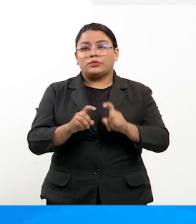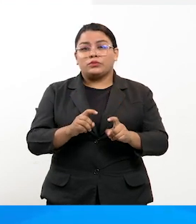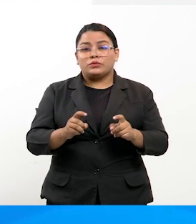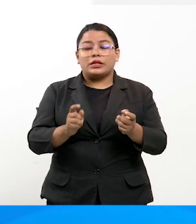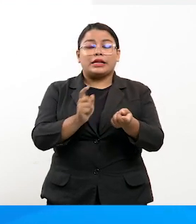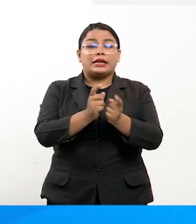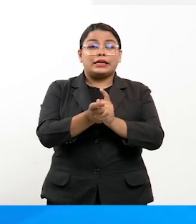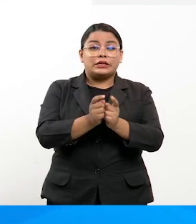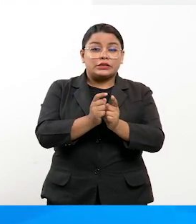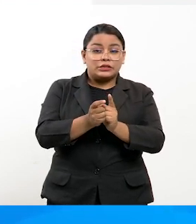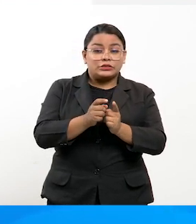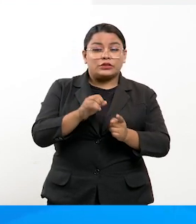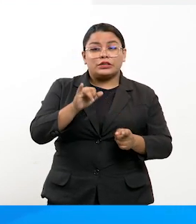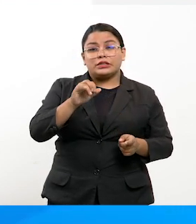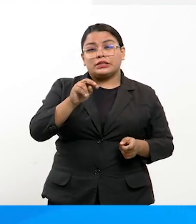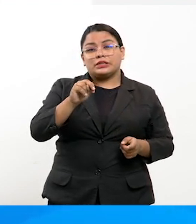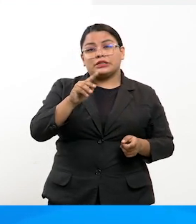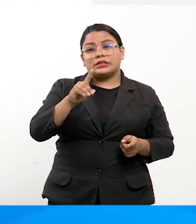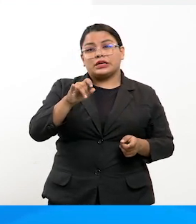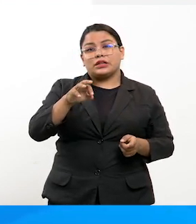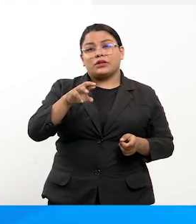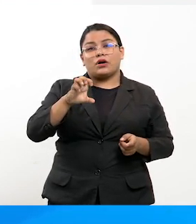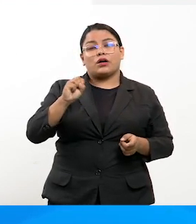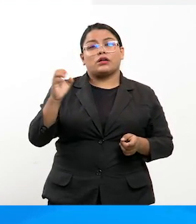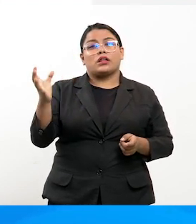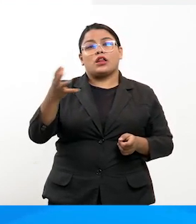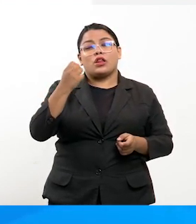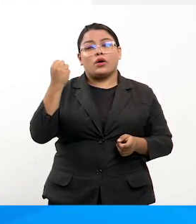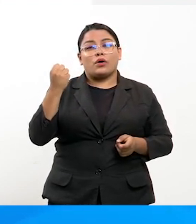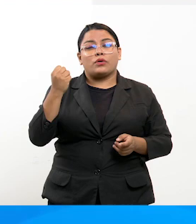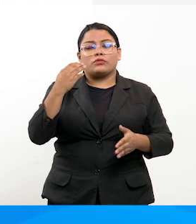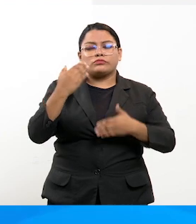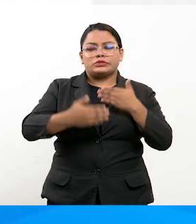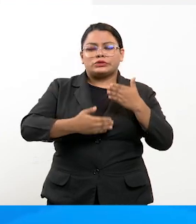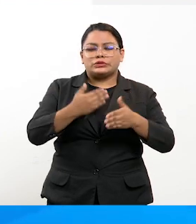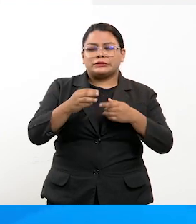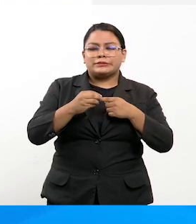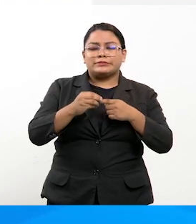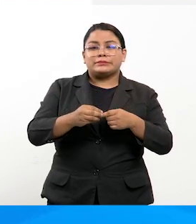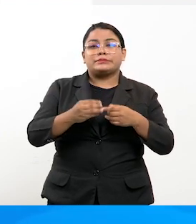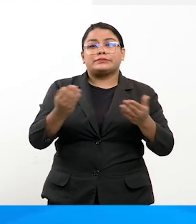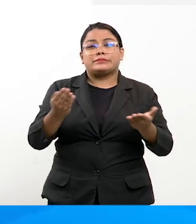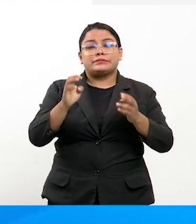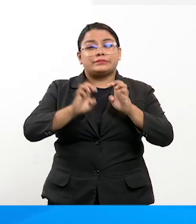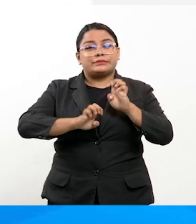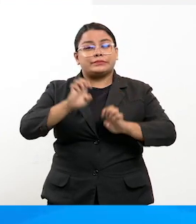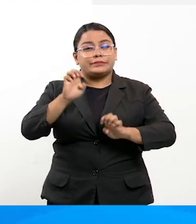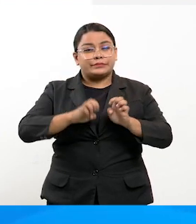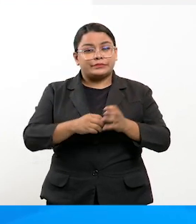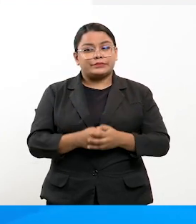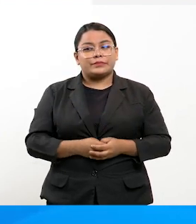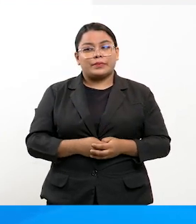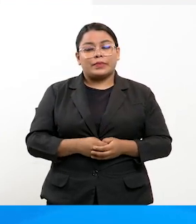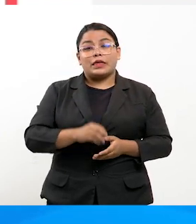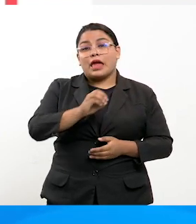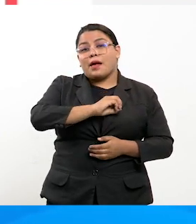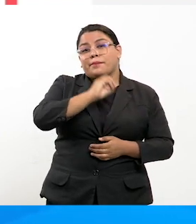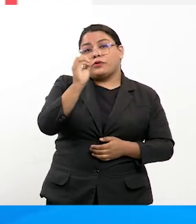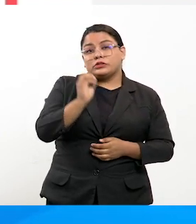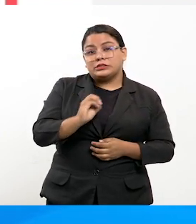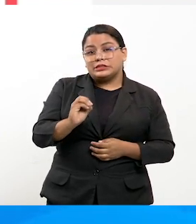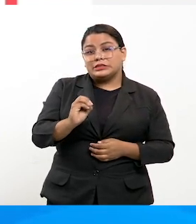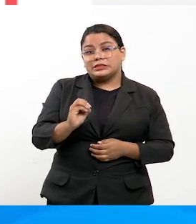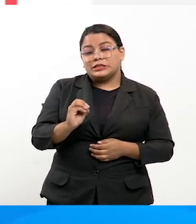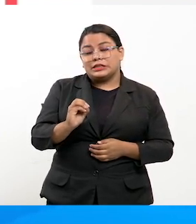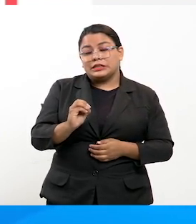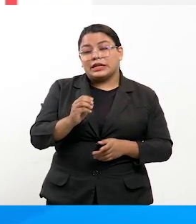relación con el indicador de logro, el proceso específico que se está evaluando y el porcentaje que